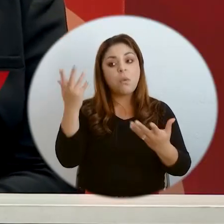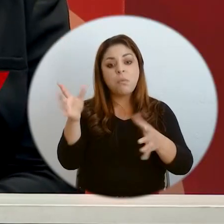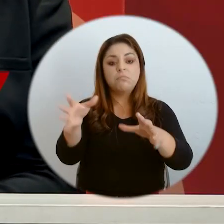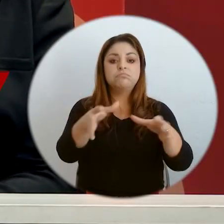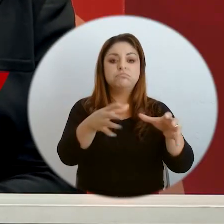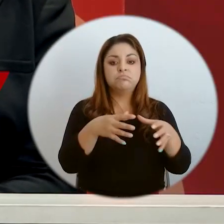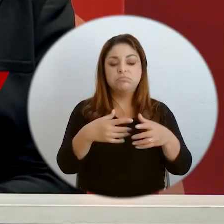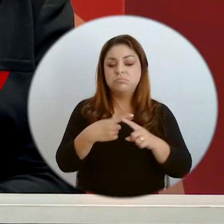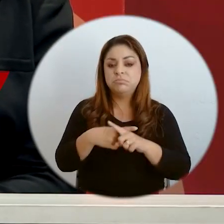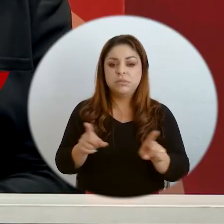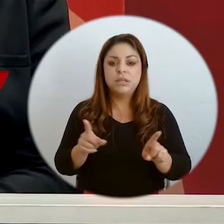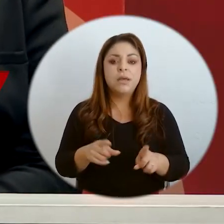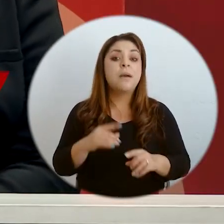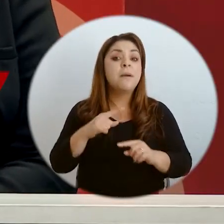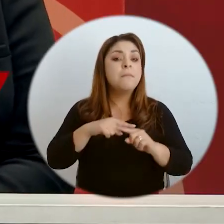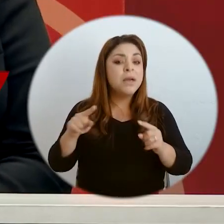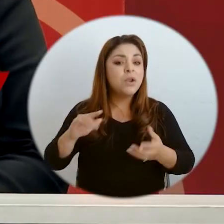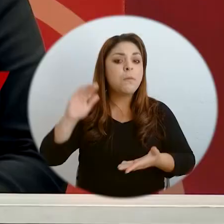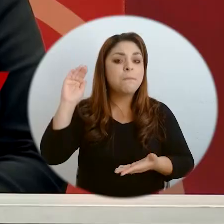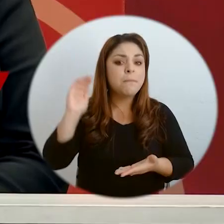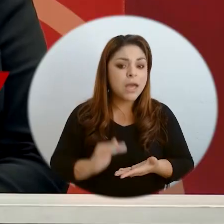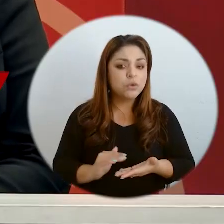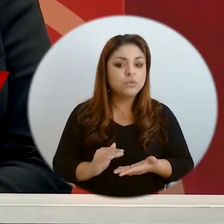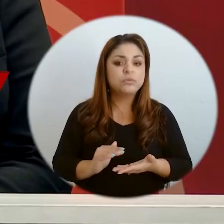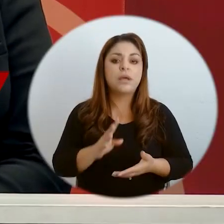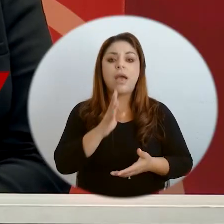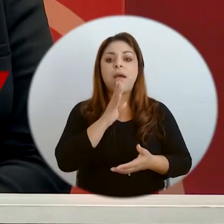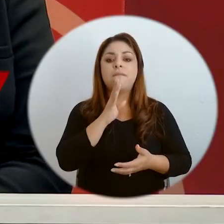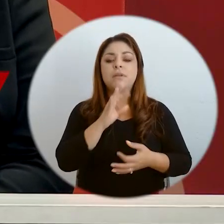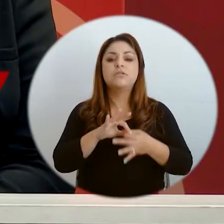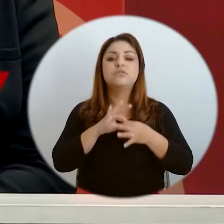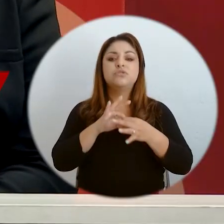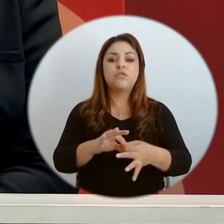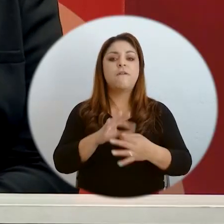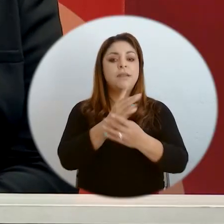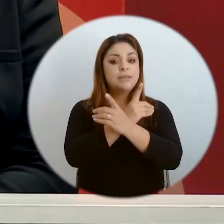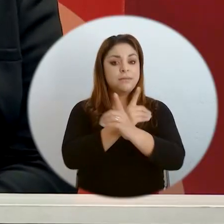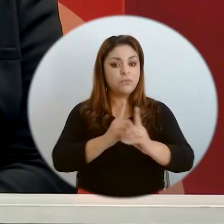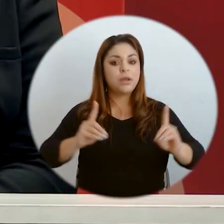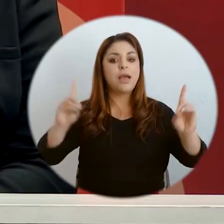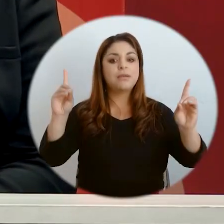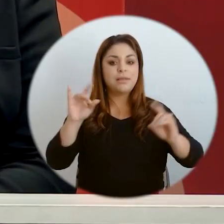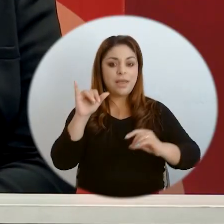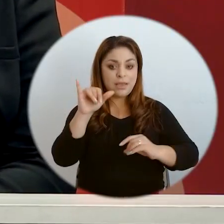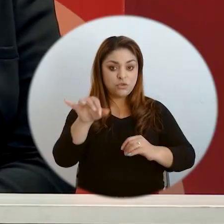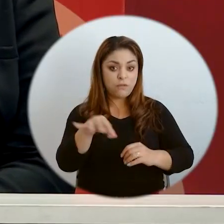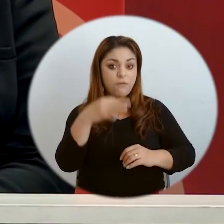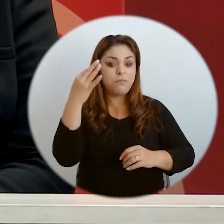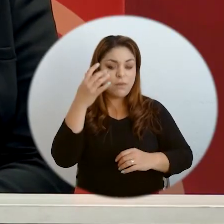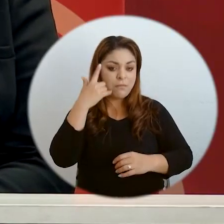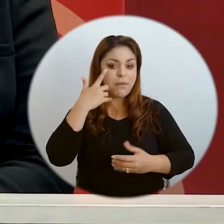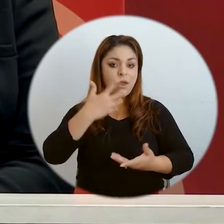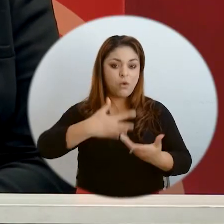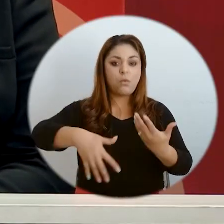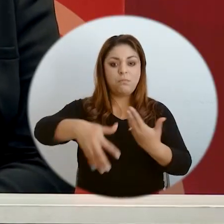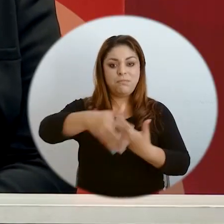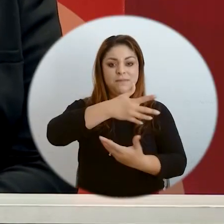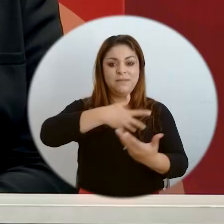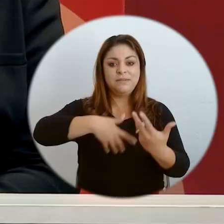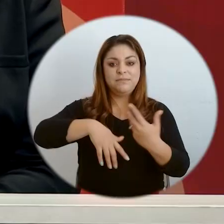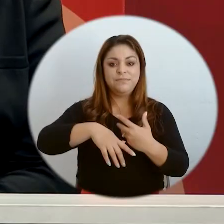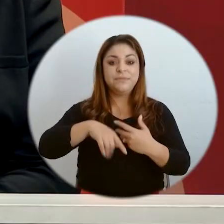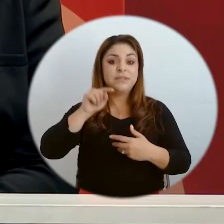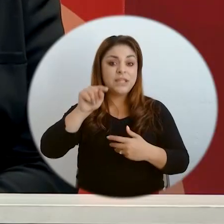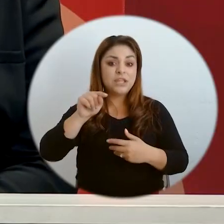y cada vez menos, o nos interesa menos en los espacios de discusión, hablar de la democracia como forma de convivencia, en la que